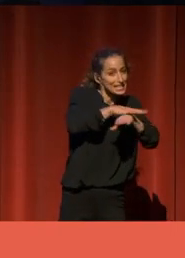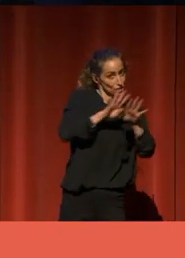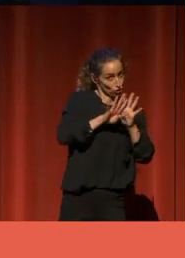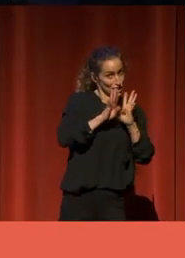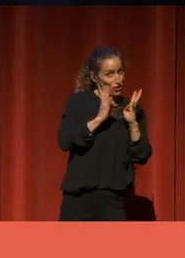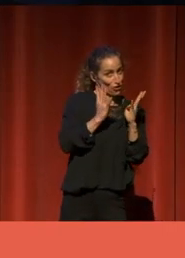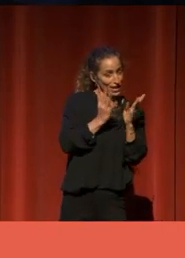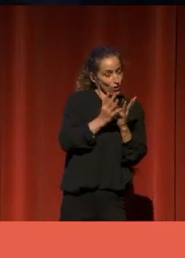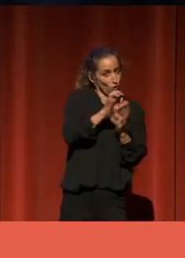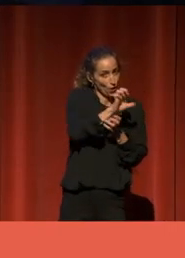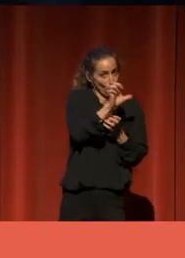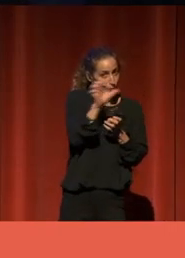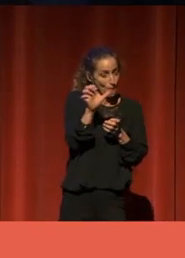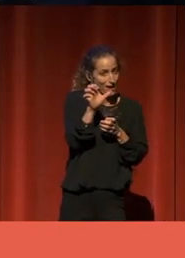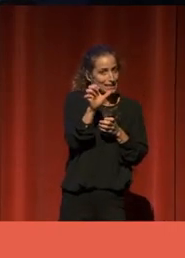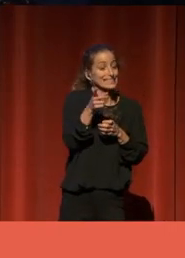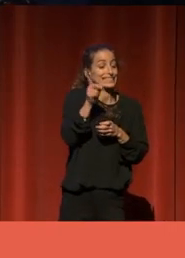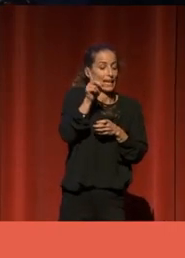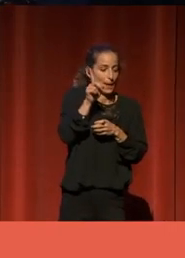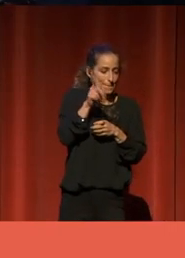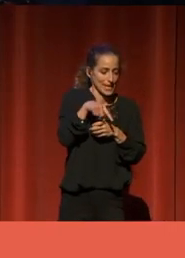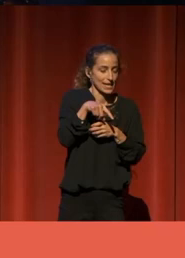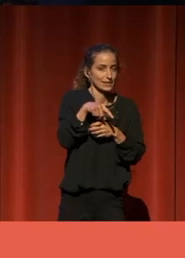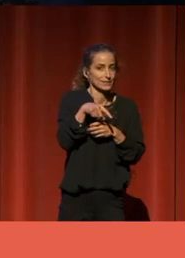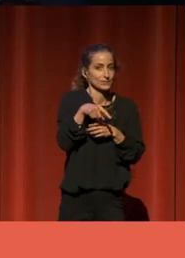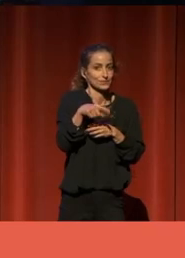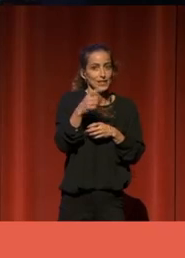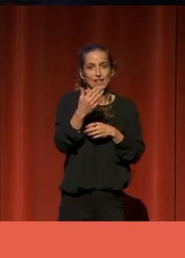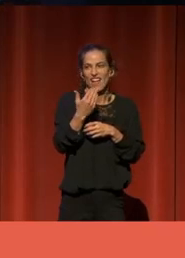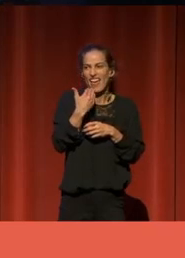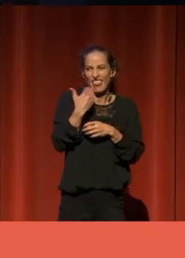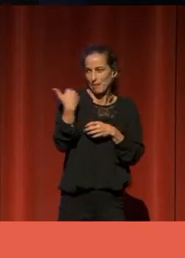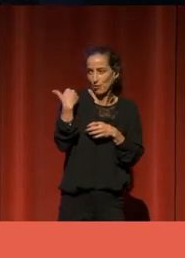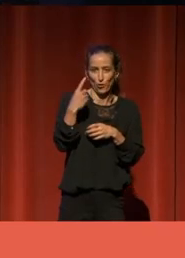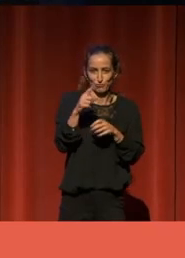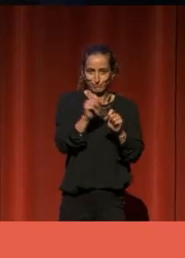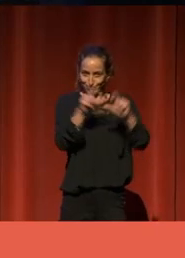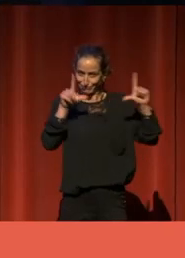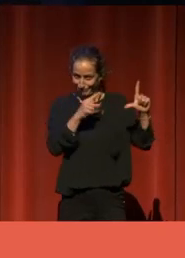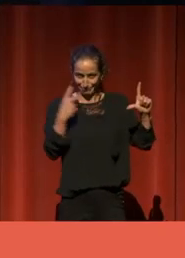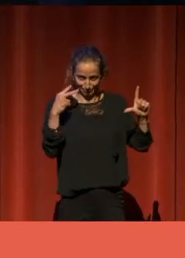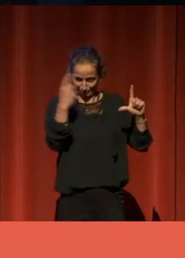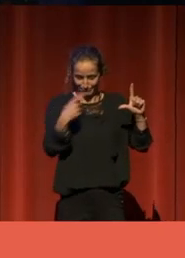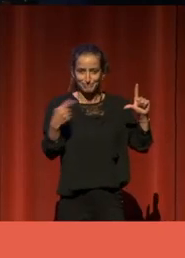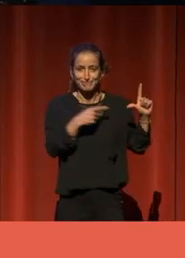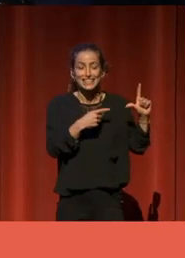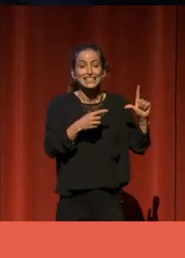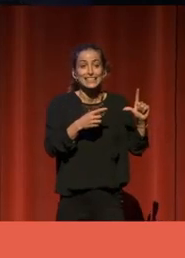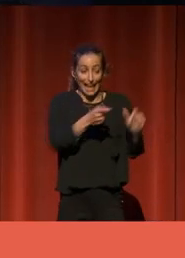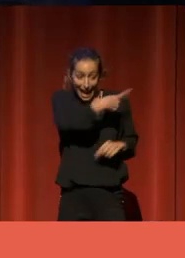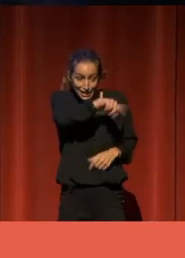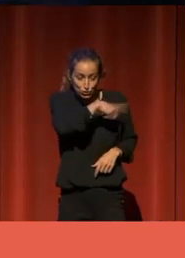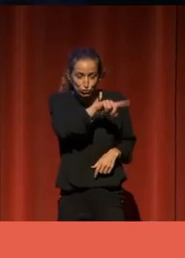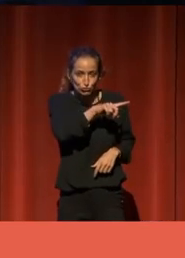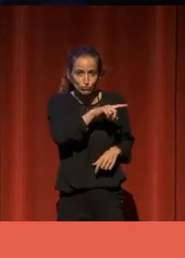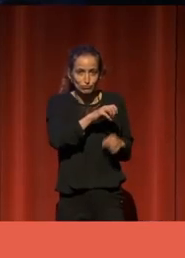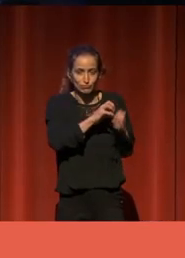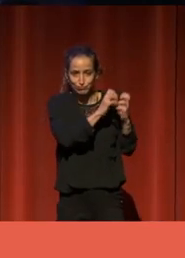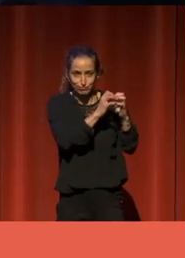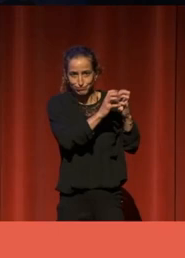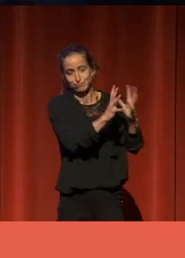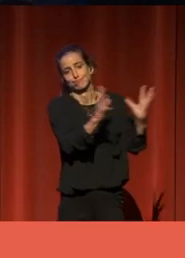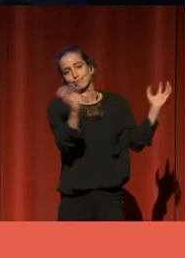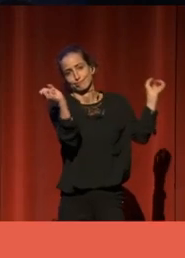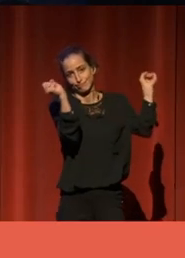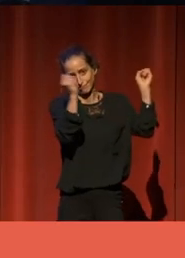Europa incluyendo el ministro que estaba apareció en pantalla hace unos momentos eh aprobaron estas